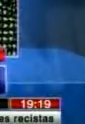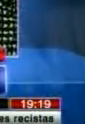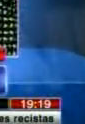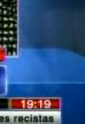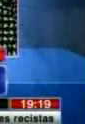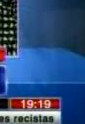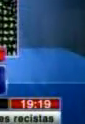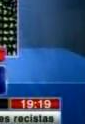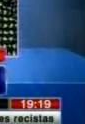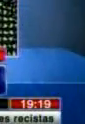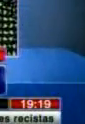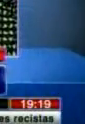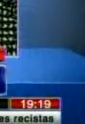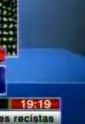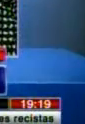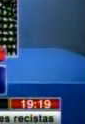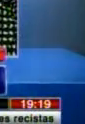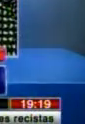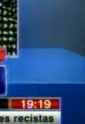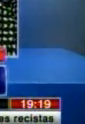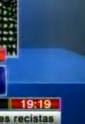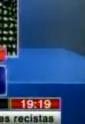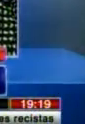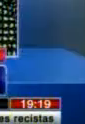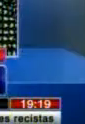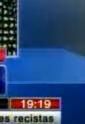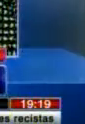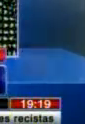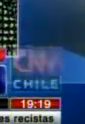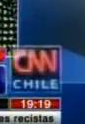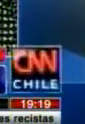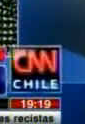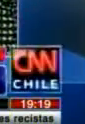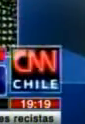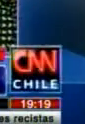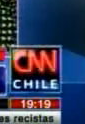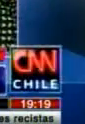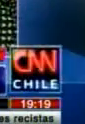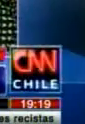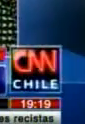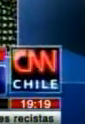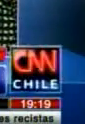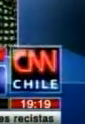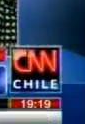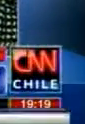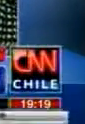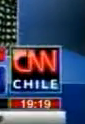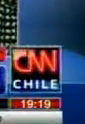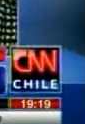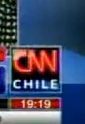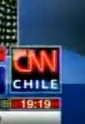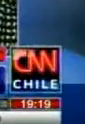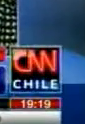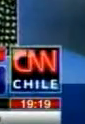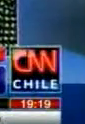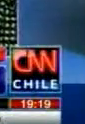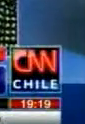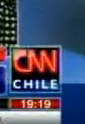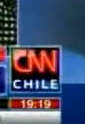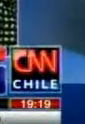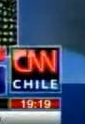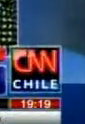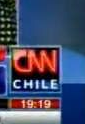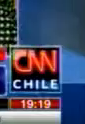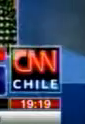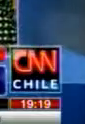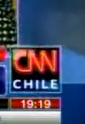discusión bastante dura muchas veces en los hemiciclos que tienen que ver con el Parlamento, ha sido algunos proyectos que tienen que ver con la posibilidad de que